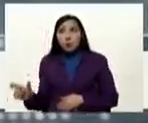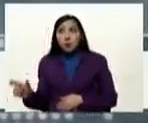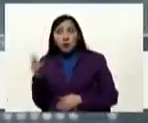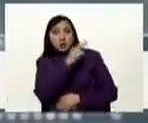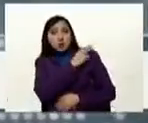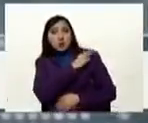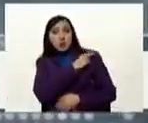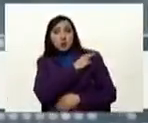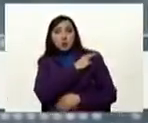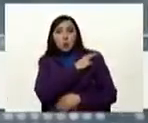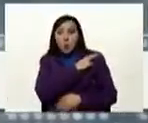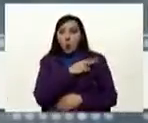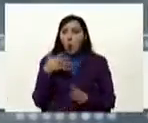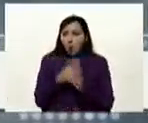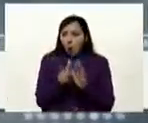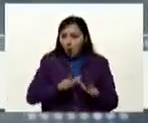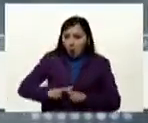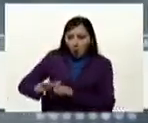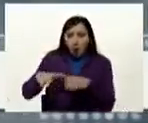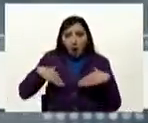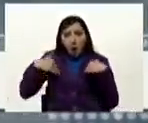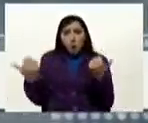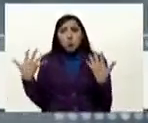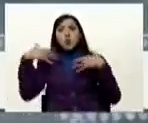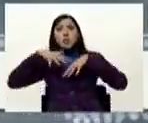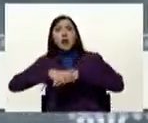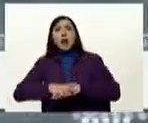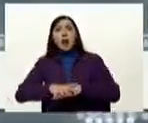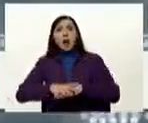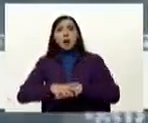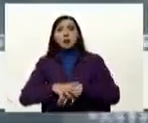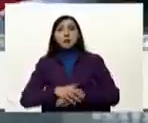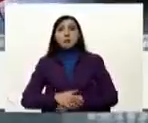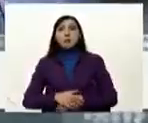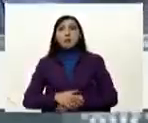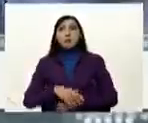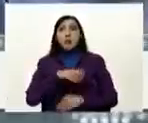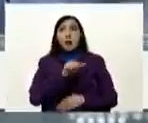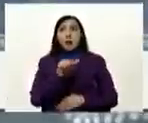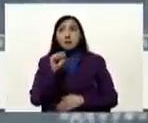directora del área de salud integral, la CIT,